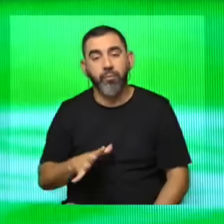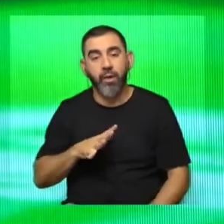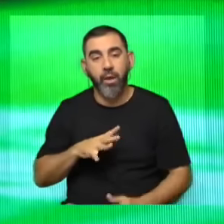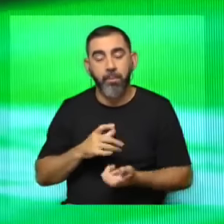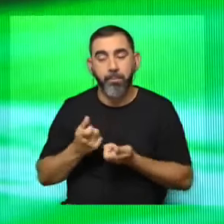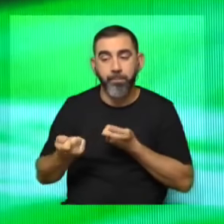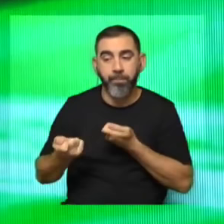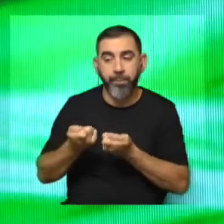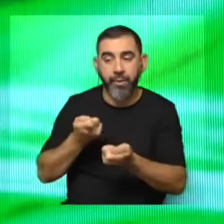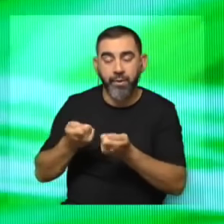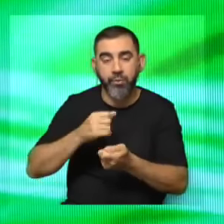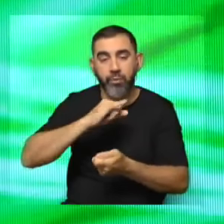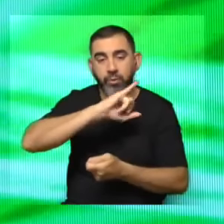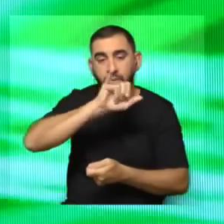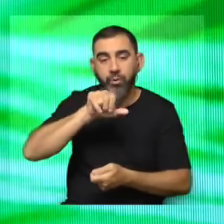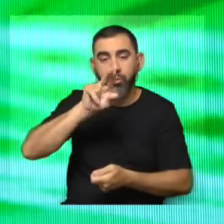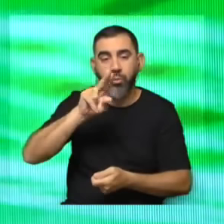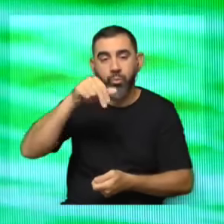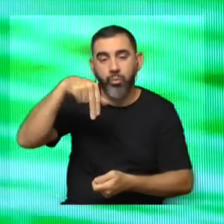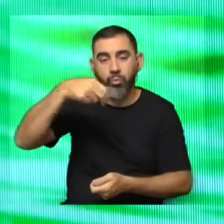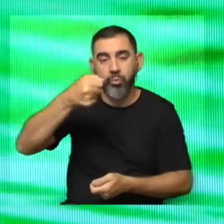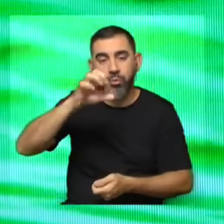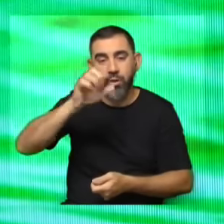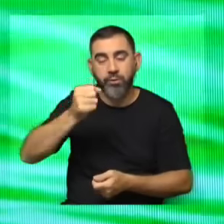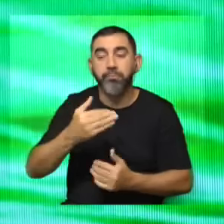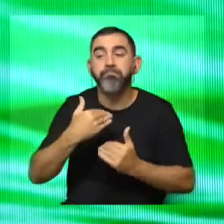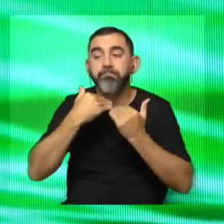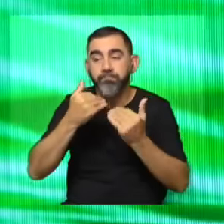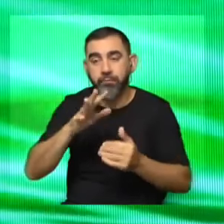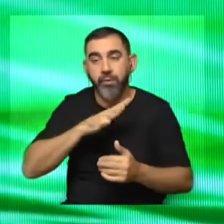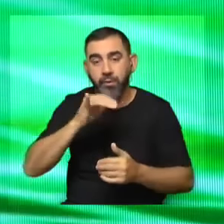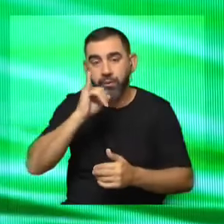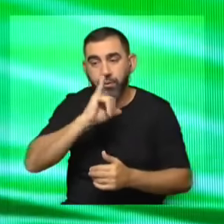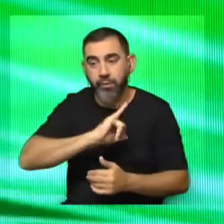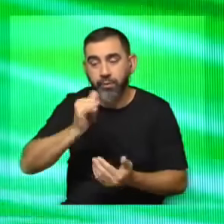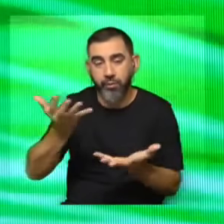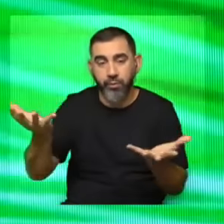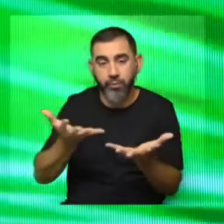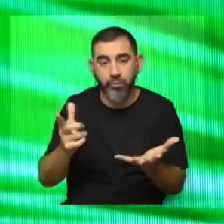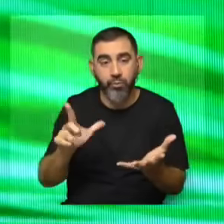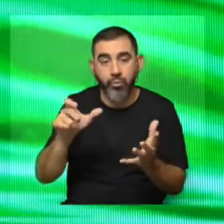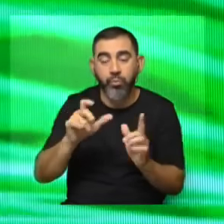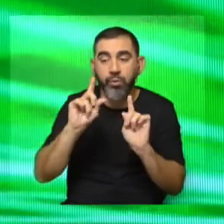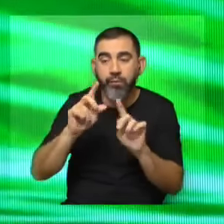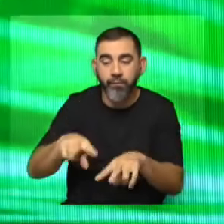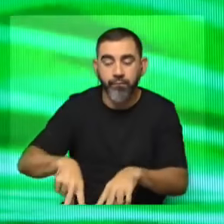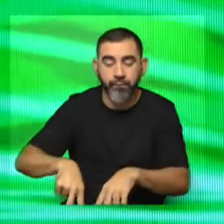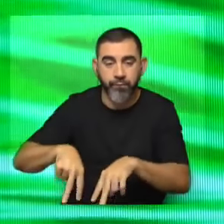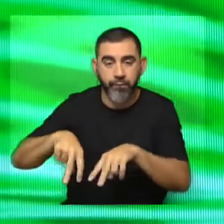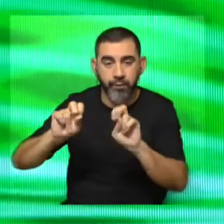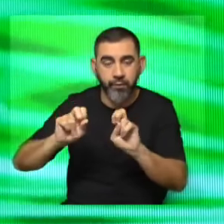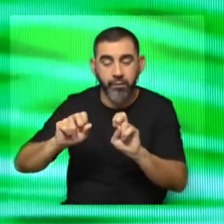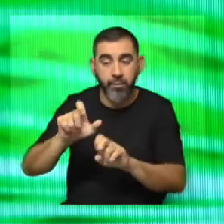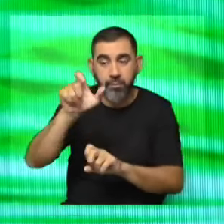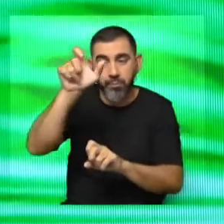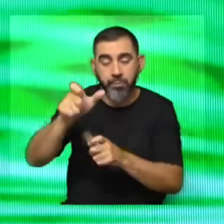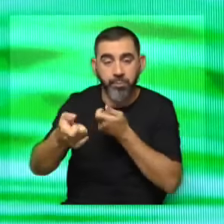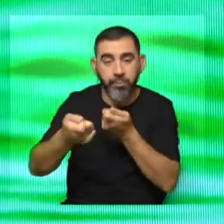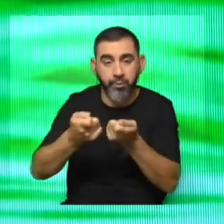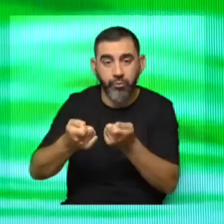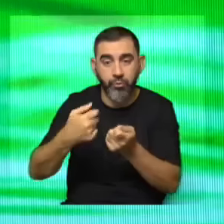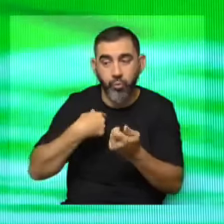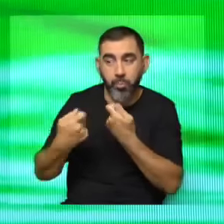de de la junasa hacia los vededores no lo sabemos bueno es una denuncia que está ahora que obviamente deberá ser investigada la persona que presionó y los